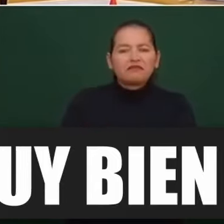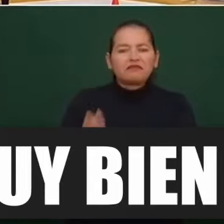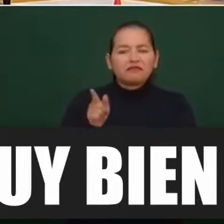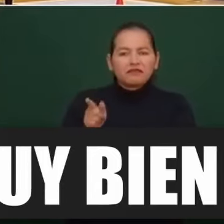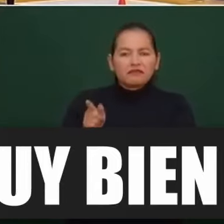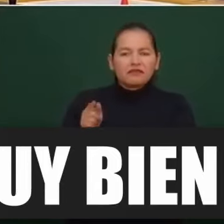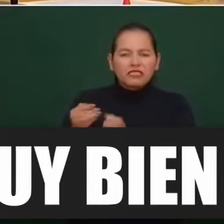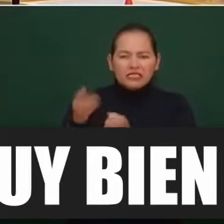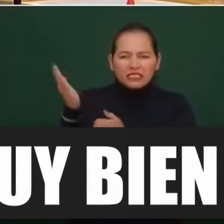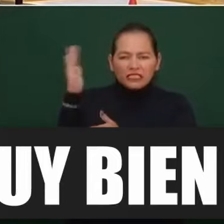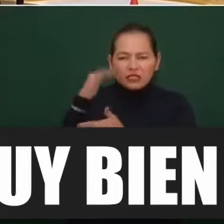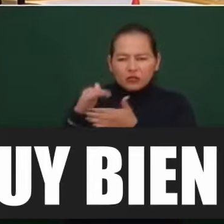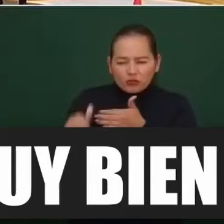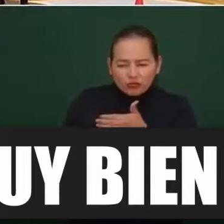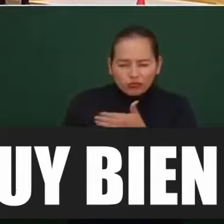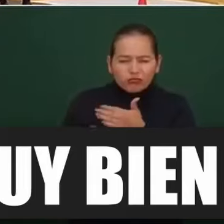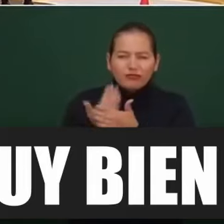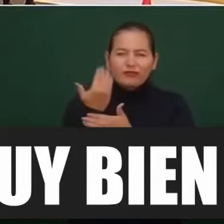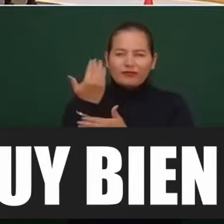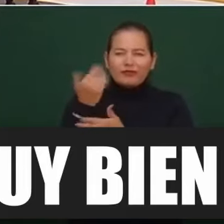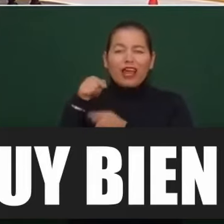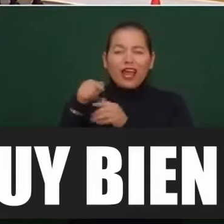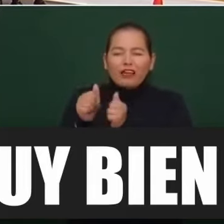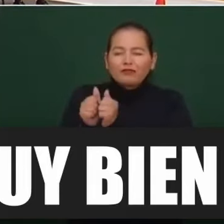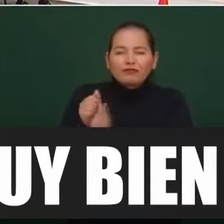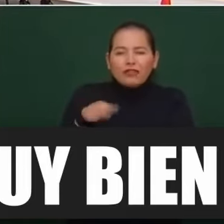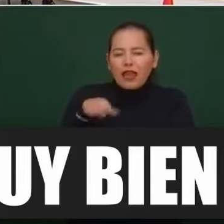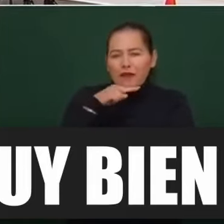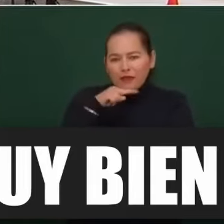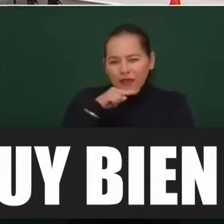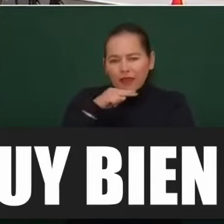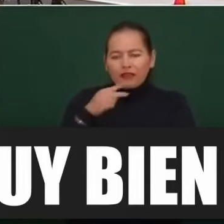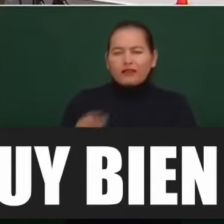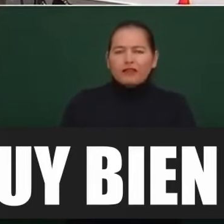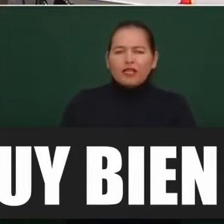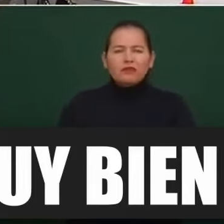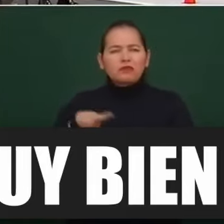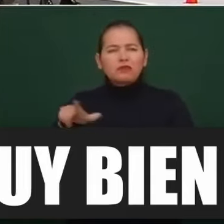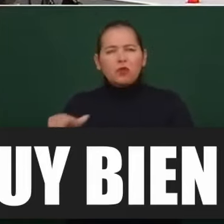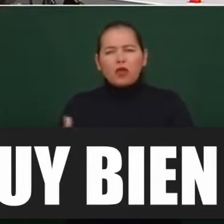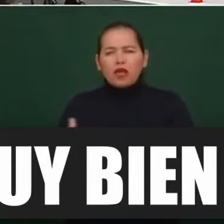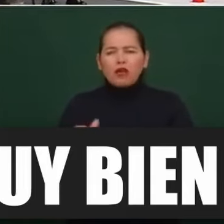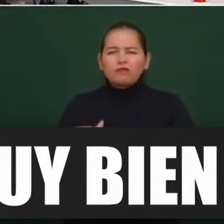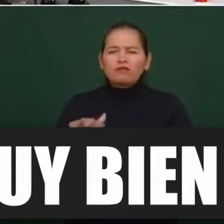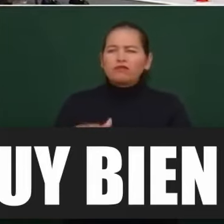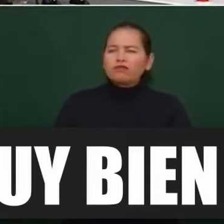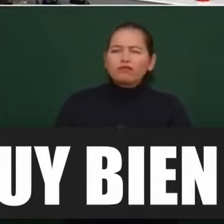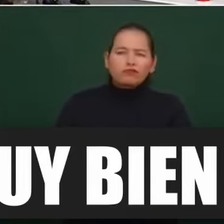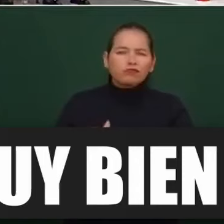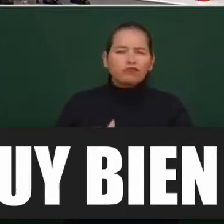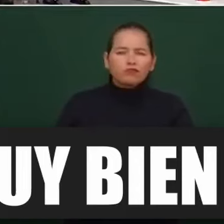Ahí amanecimos, ahí fue la Navidad. Y luego caminamos hacia